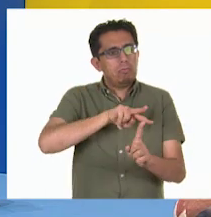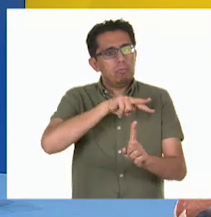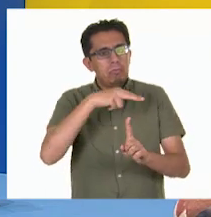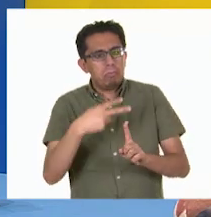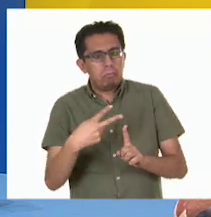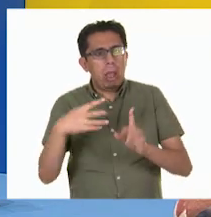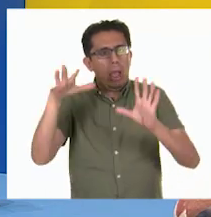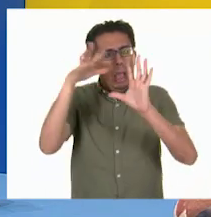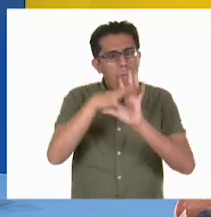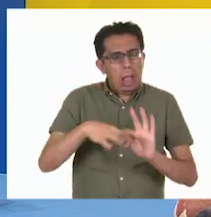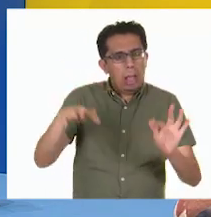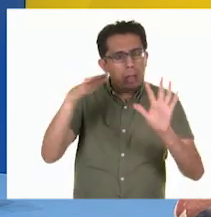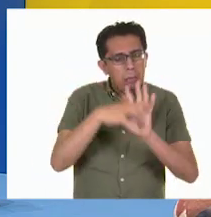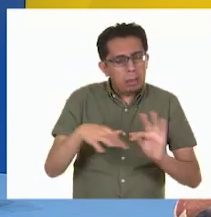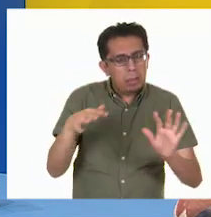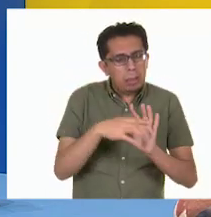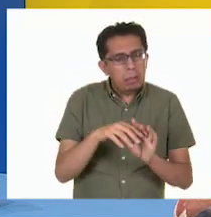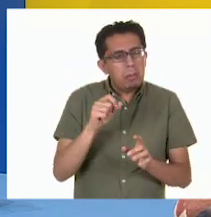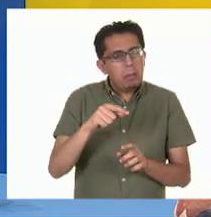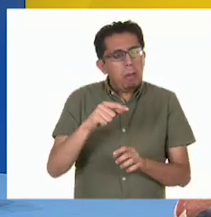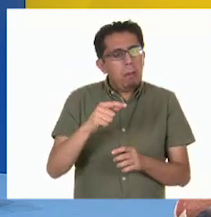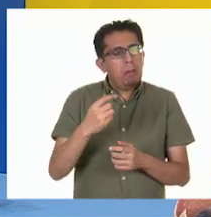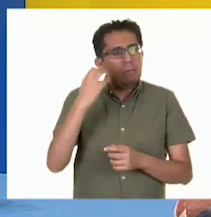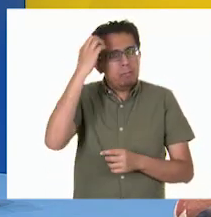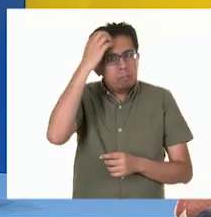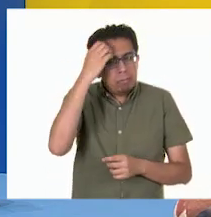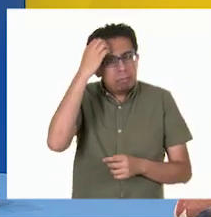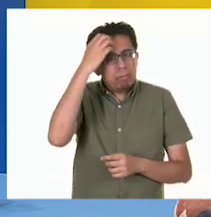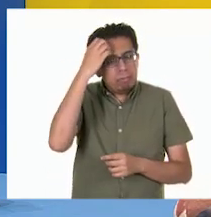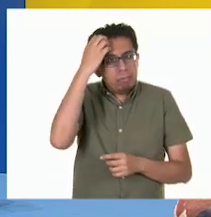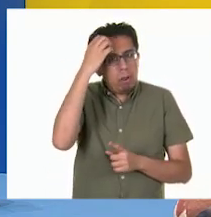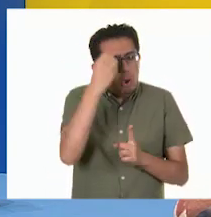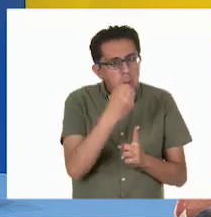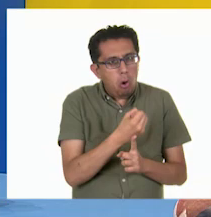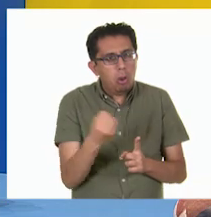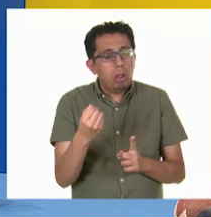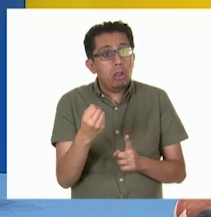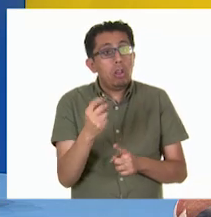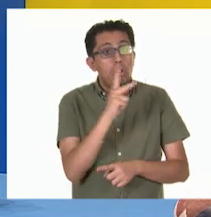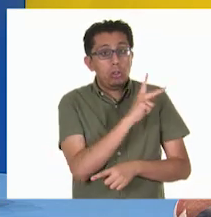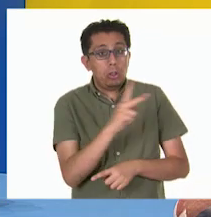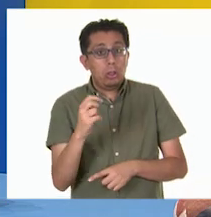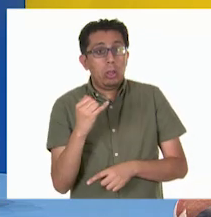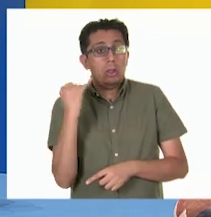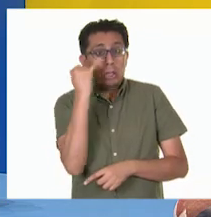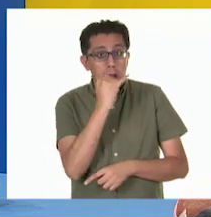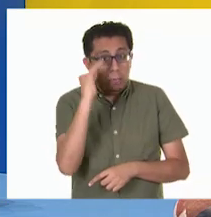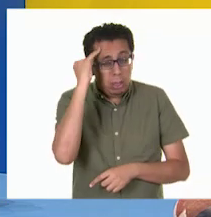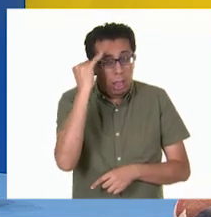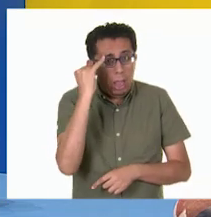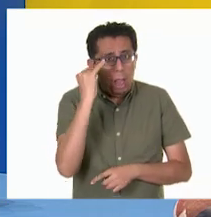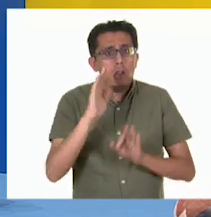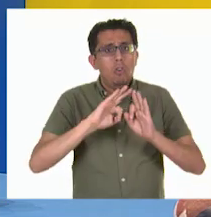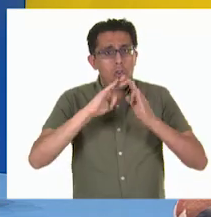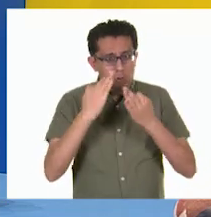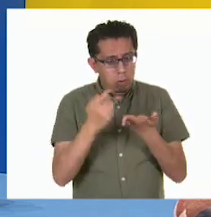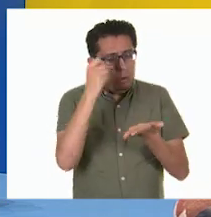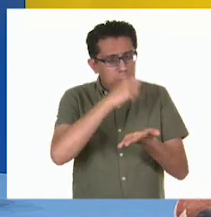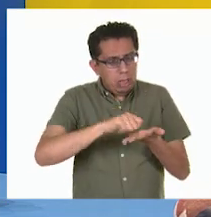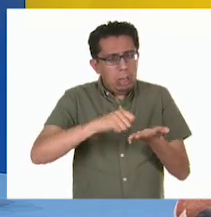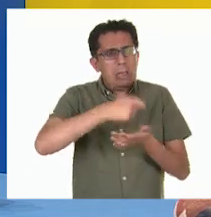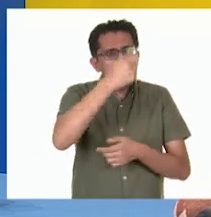argumentos, explicaciones, razonamientos lógicos. Todas ellas tienen formas de escribir